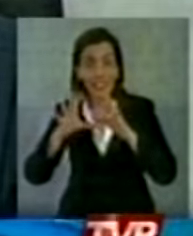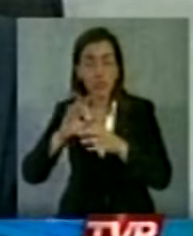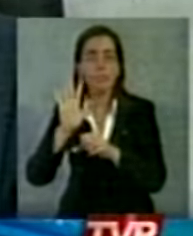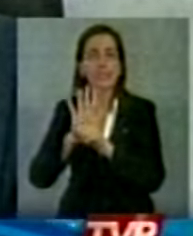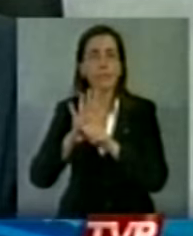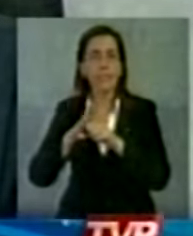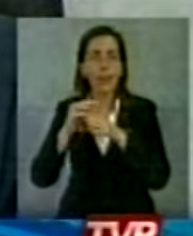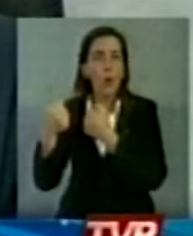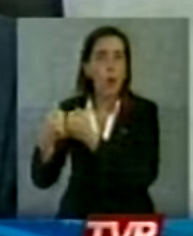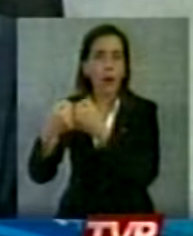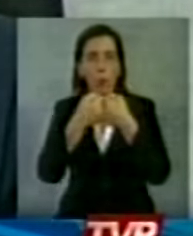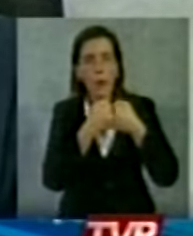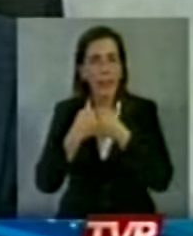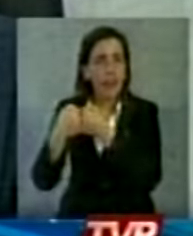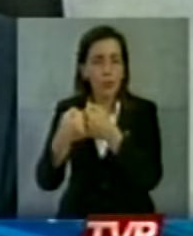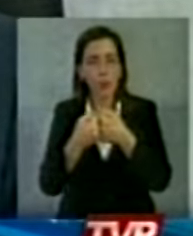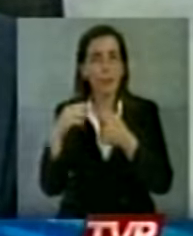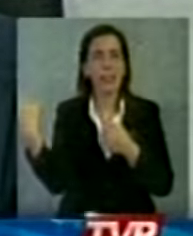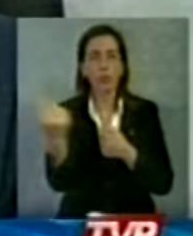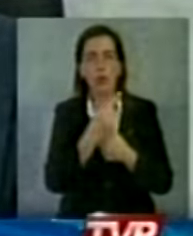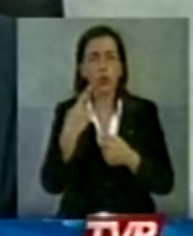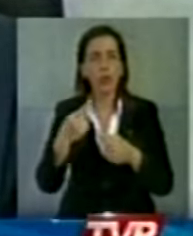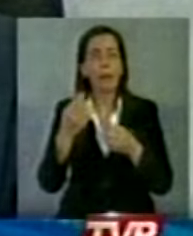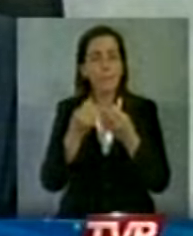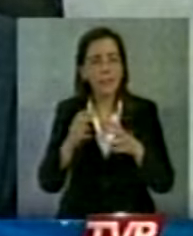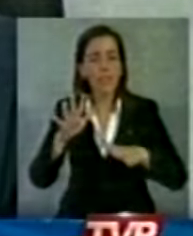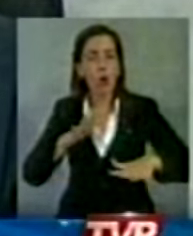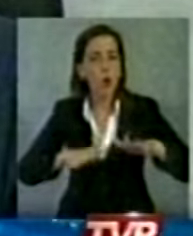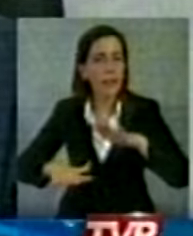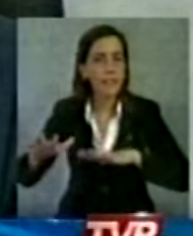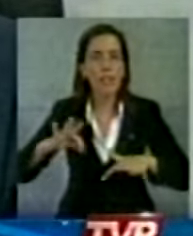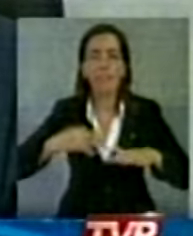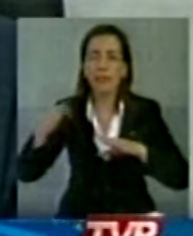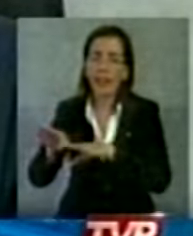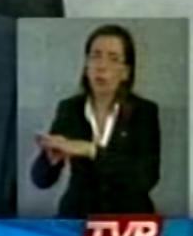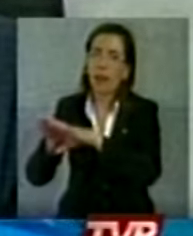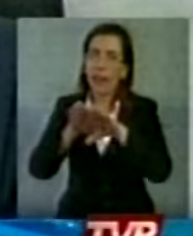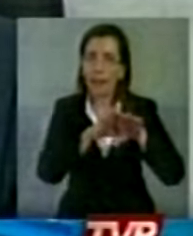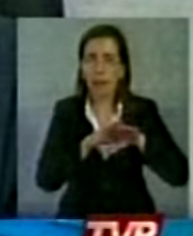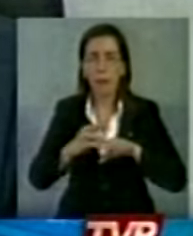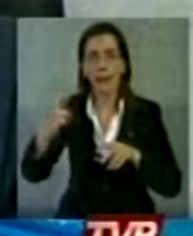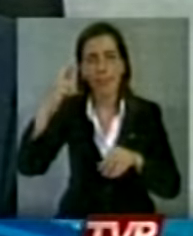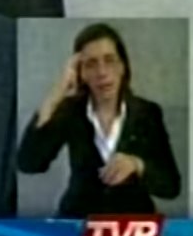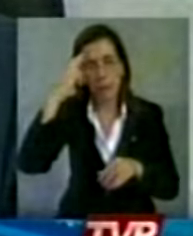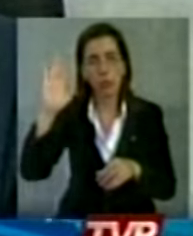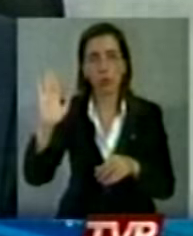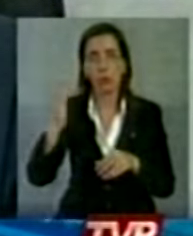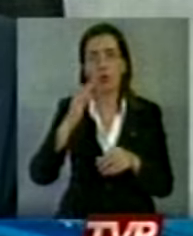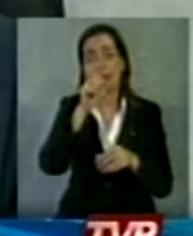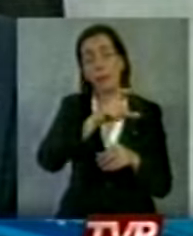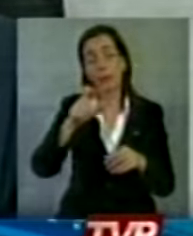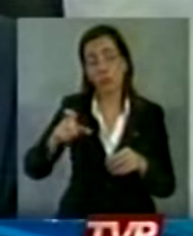institucional de nuestros padres fundadores para organizar una vida en común que respete al mismo tiempo las